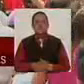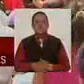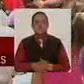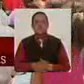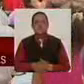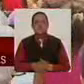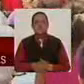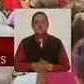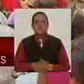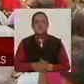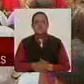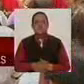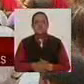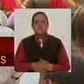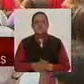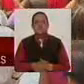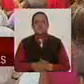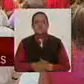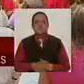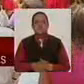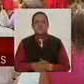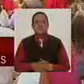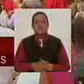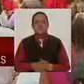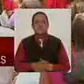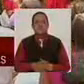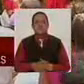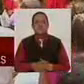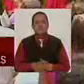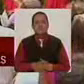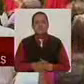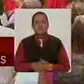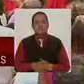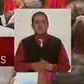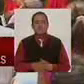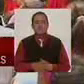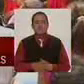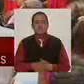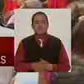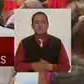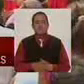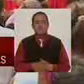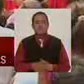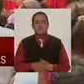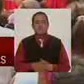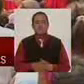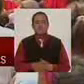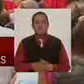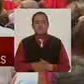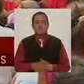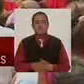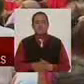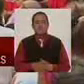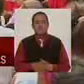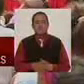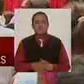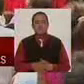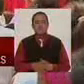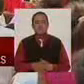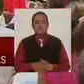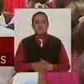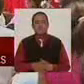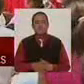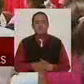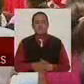asimoen, y unimachamunum, y weitiamo ave, ampino weitiamo, yunke